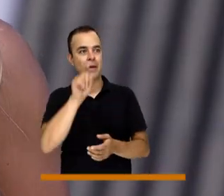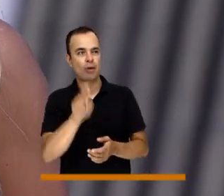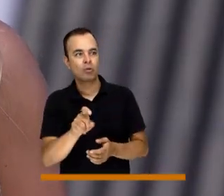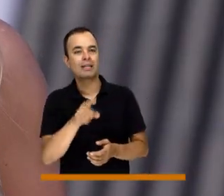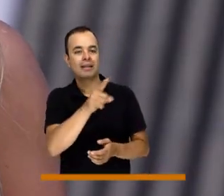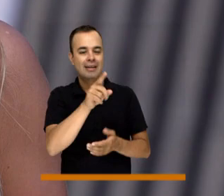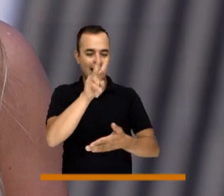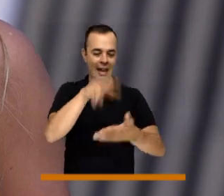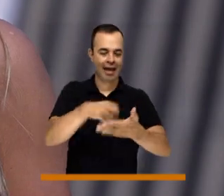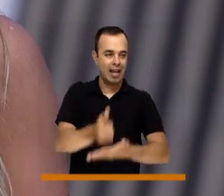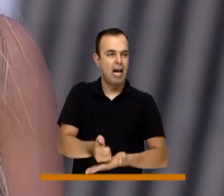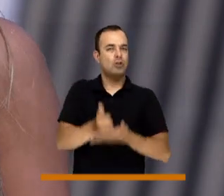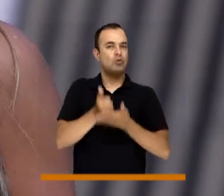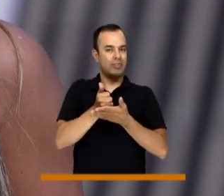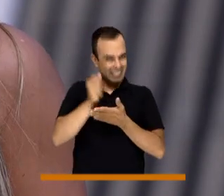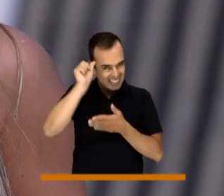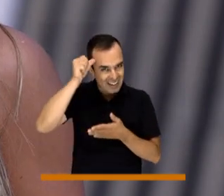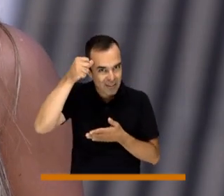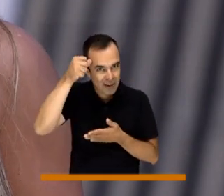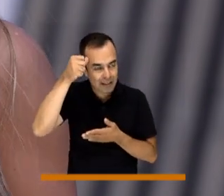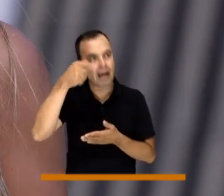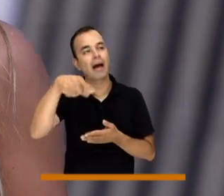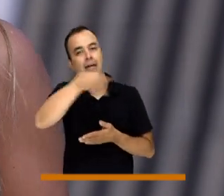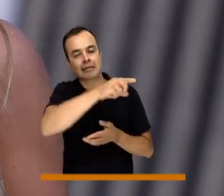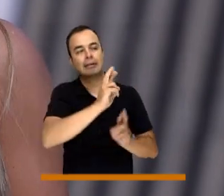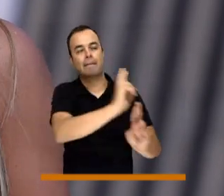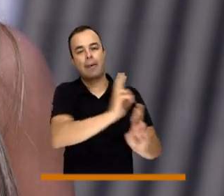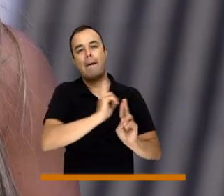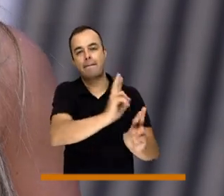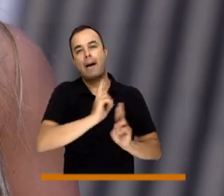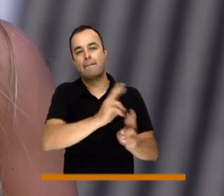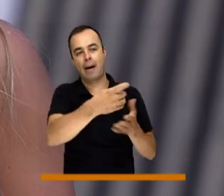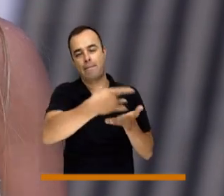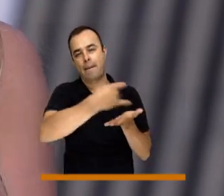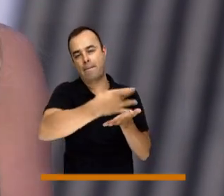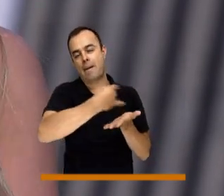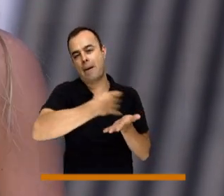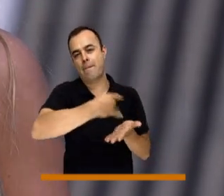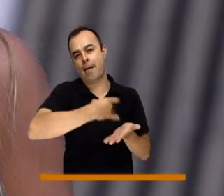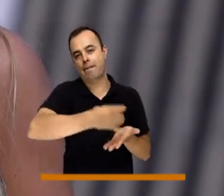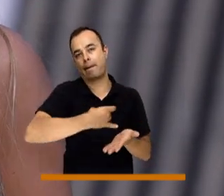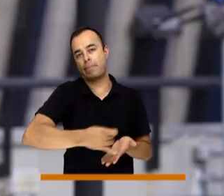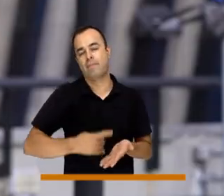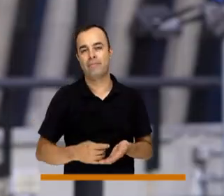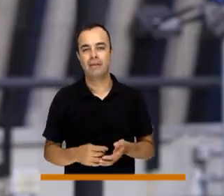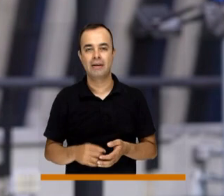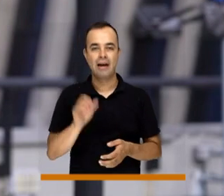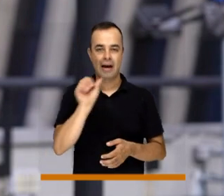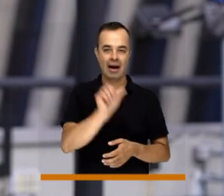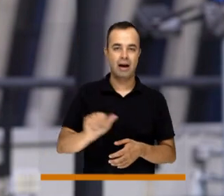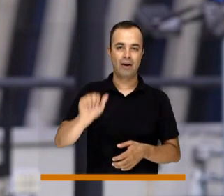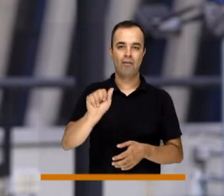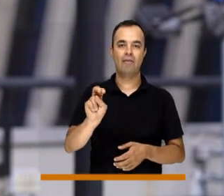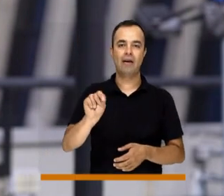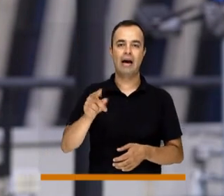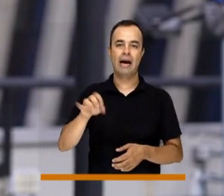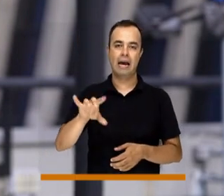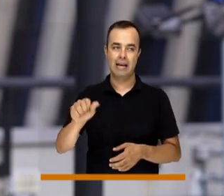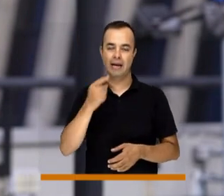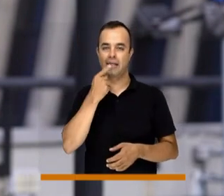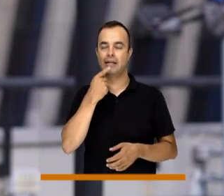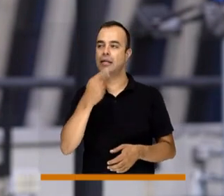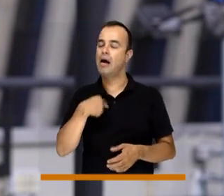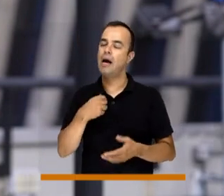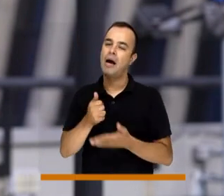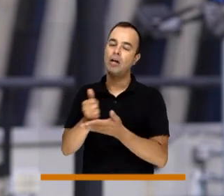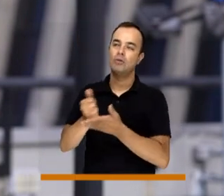a la pregunta del día de hoy, que se la recuerdo. ¿Qué efectos tiene la lectura en usted? @ Angélica Álvarez responde,